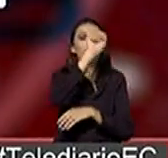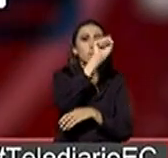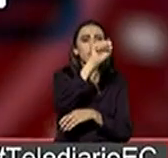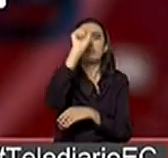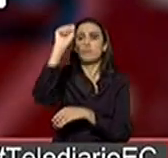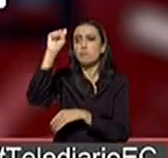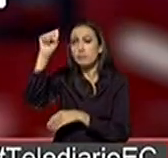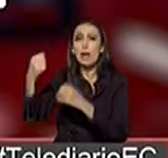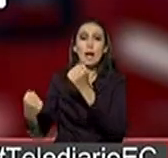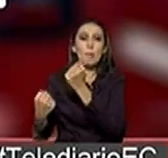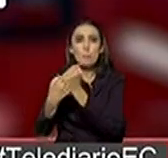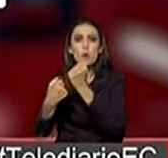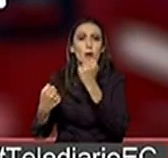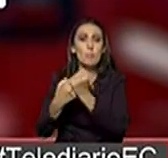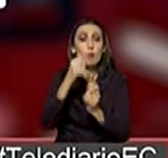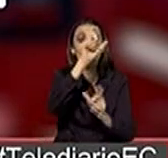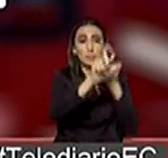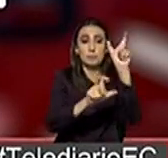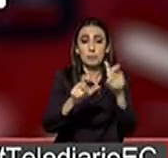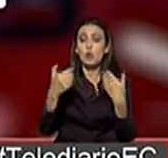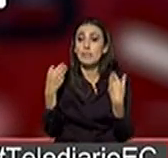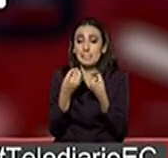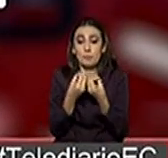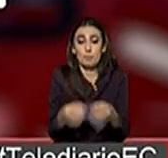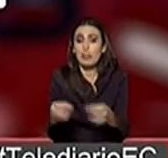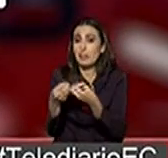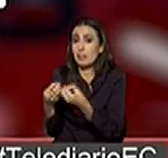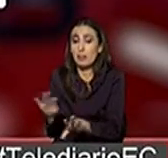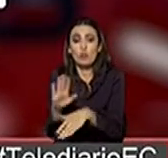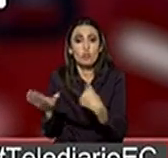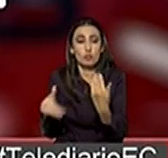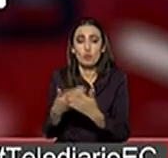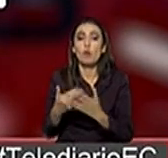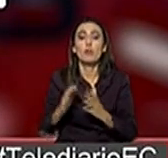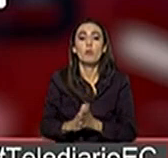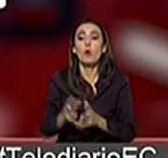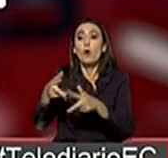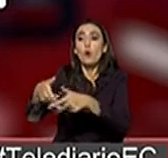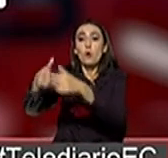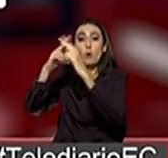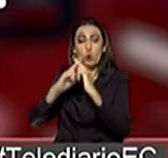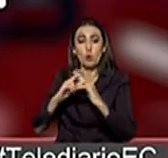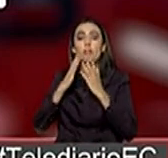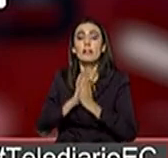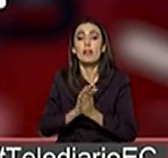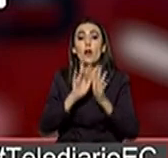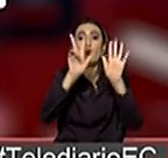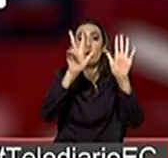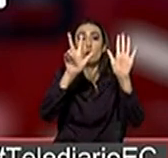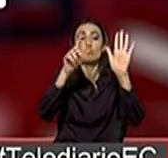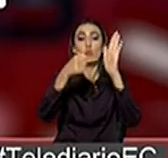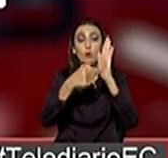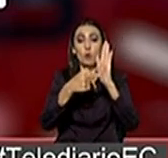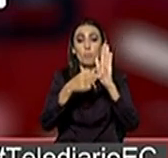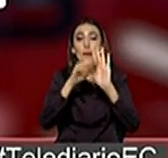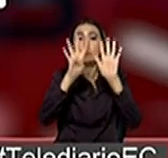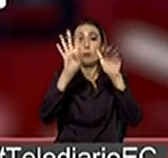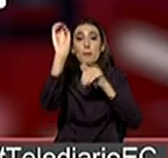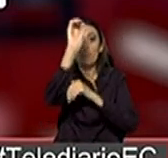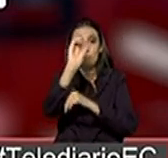gobierno para quienes fueron víctimas de saqueos crédito ese o ese tasa del 8,9 por ciento hasta diez años